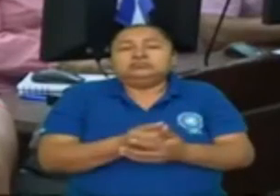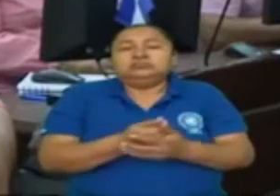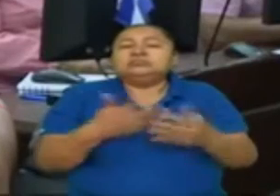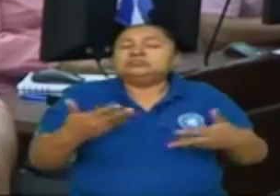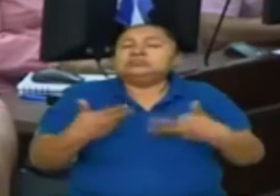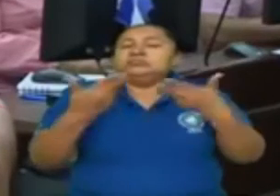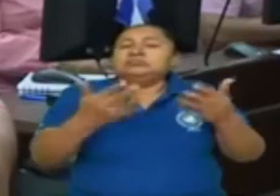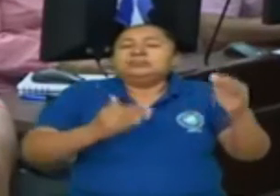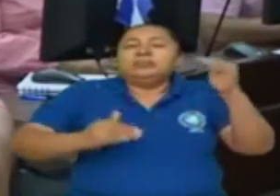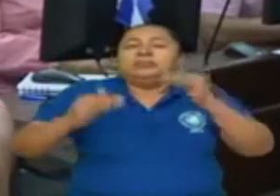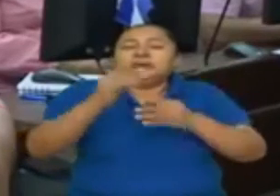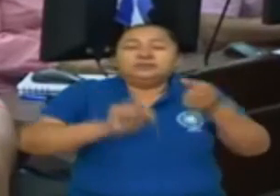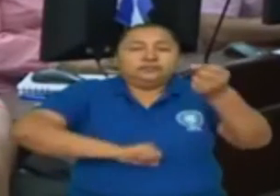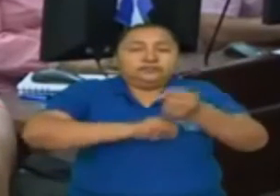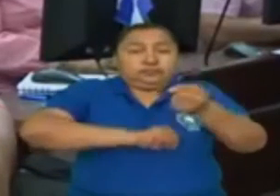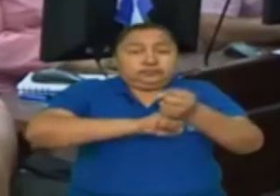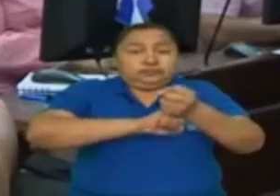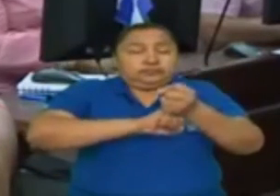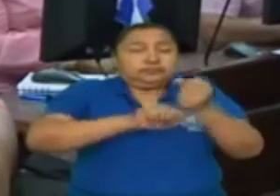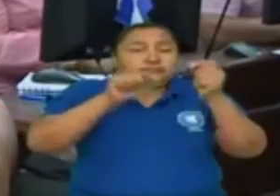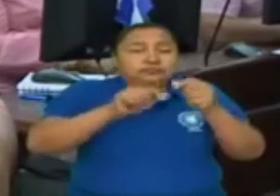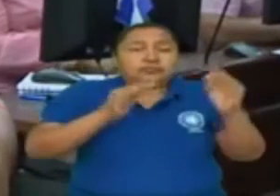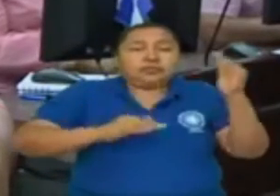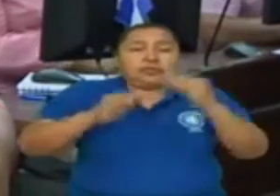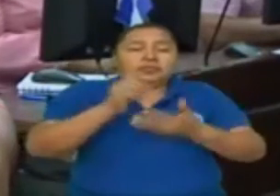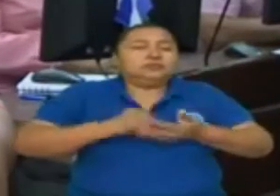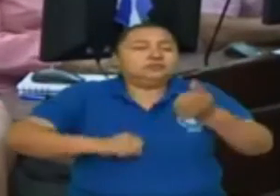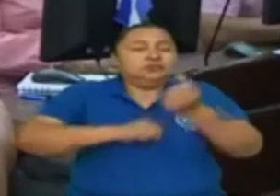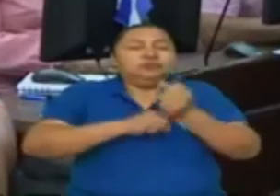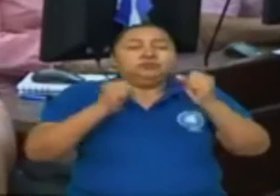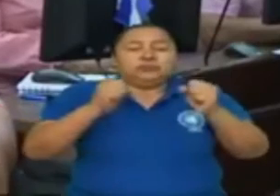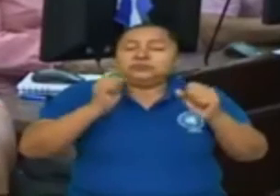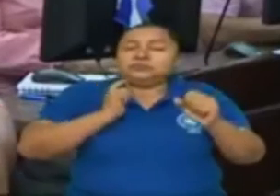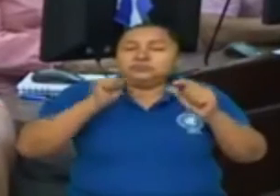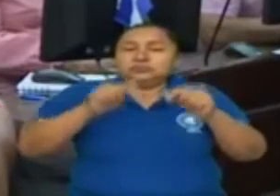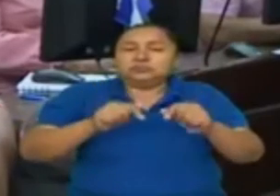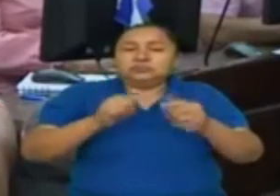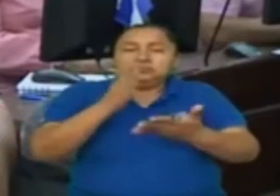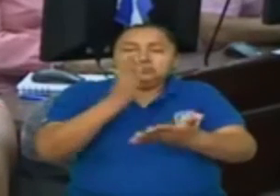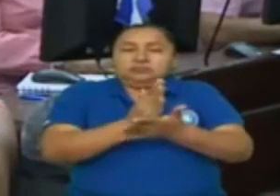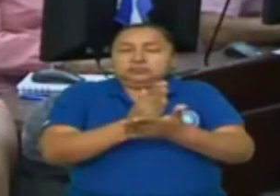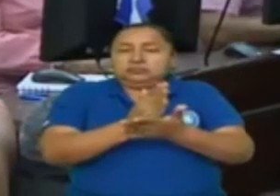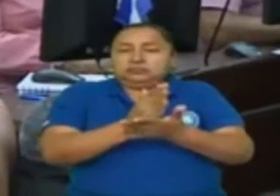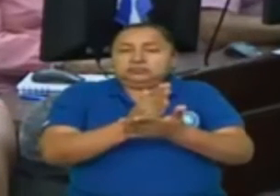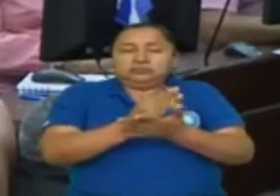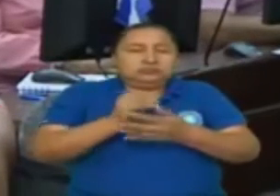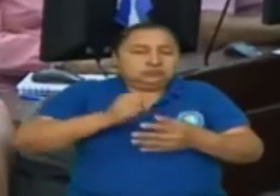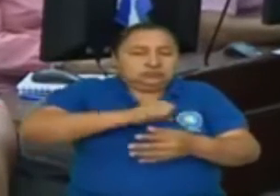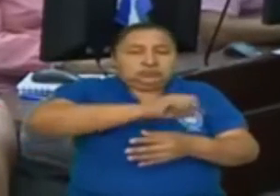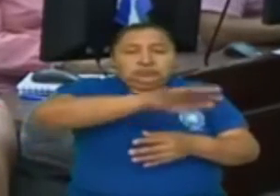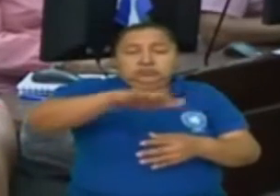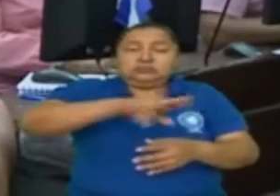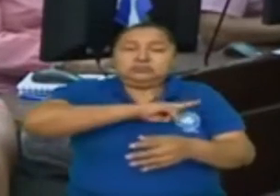brindando más fortaleza, más solidez a las decisiones soberanas que